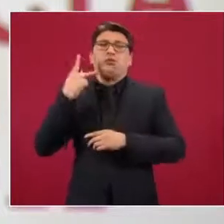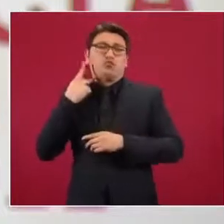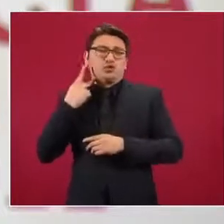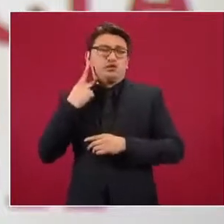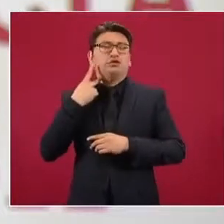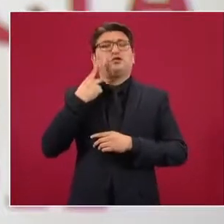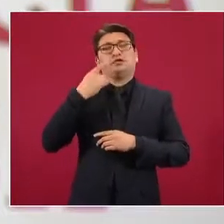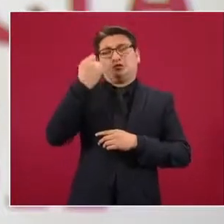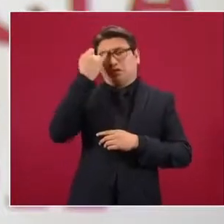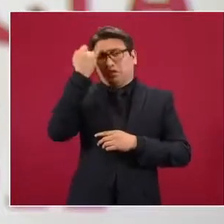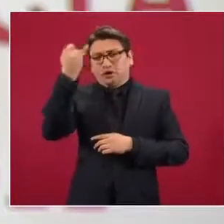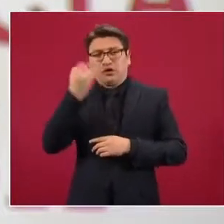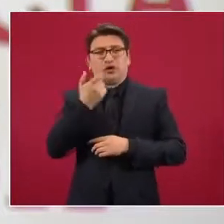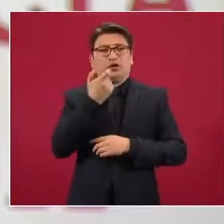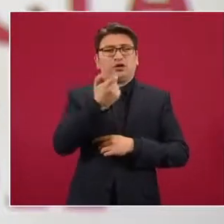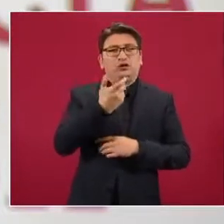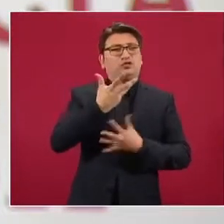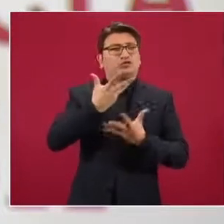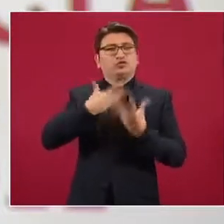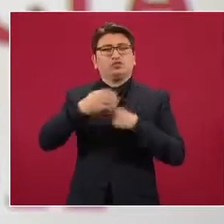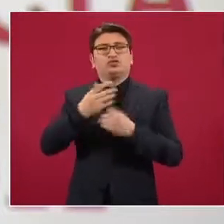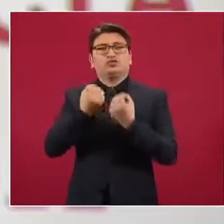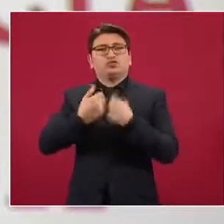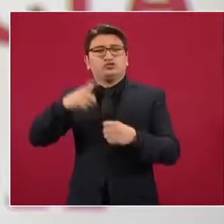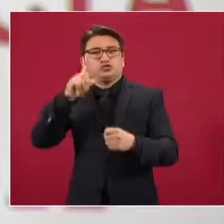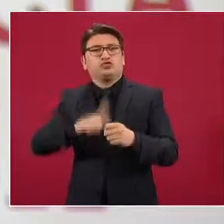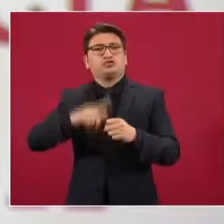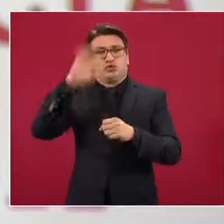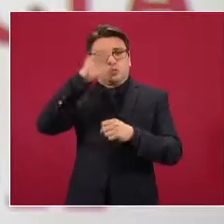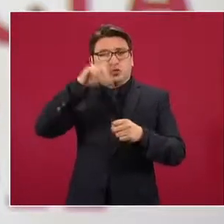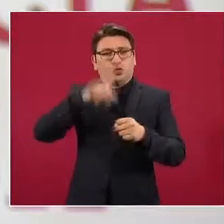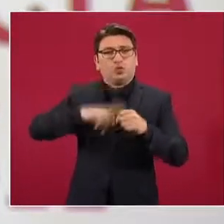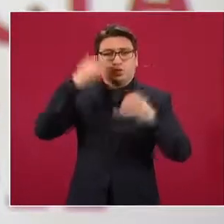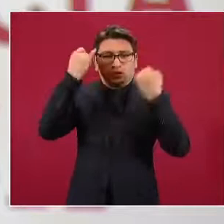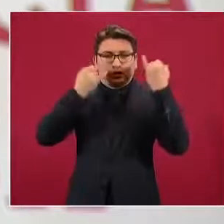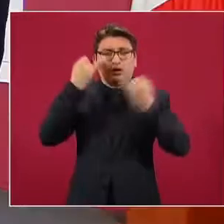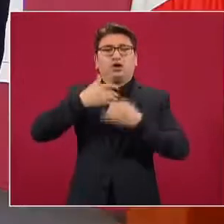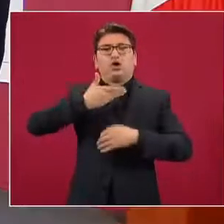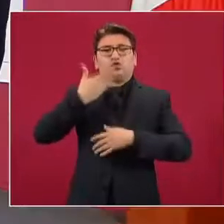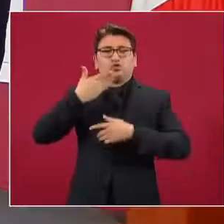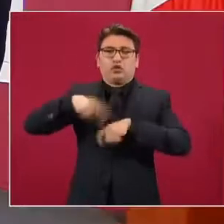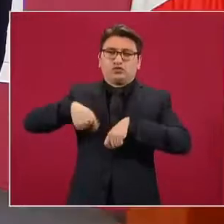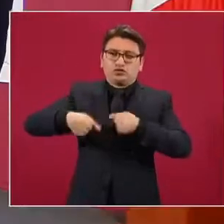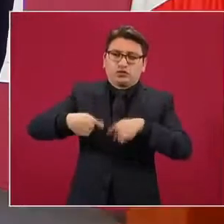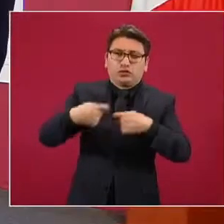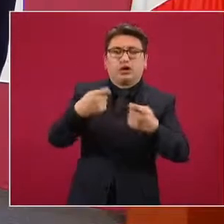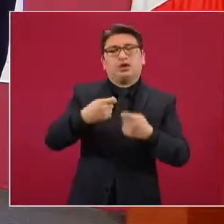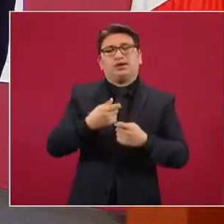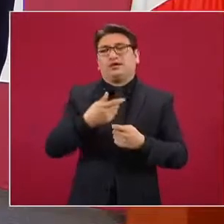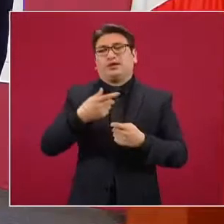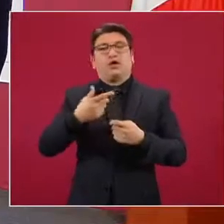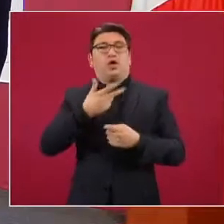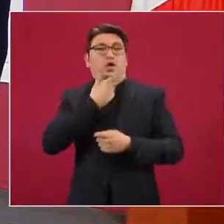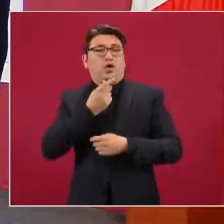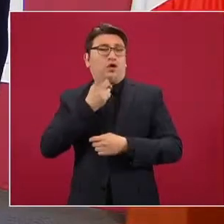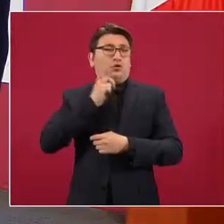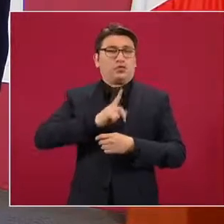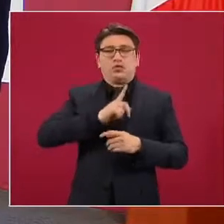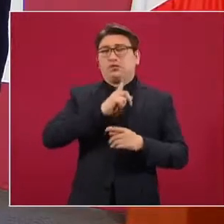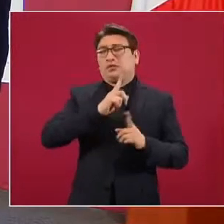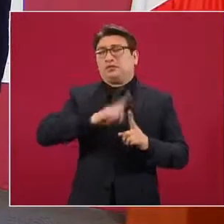ideológica, económica, social, cultural, idiomática, de tradiciones y hábitos de género